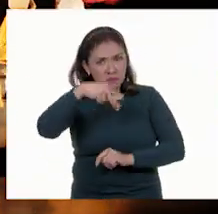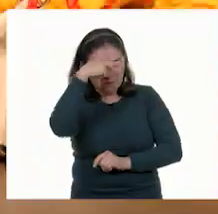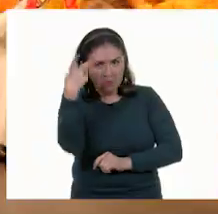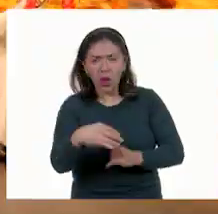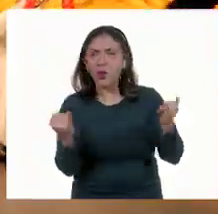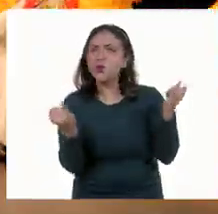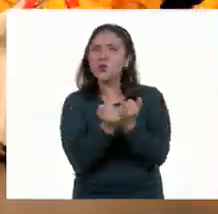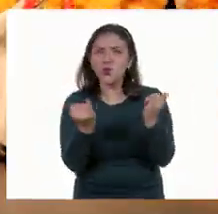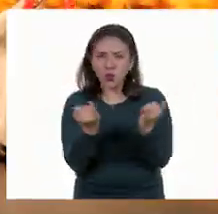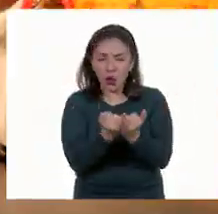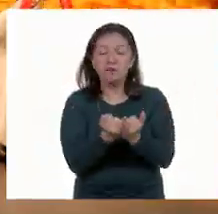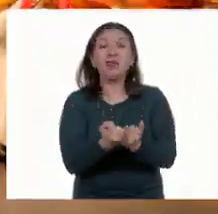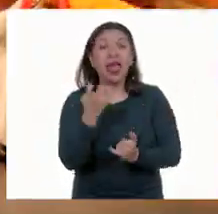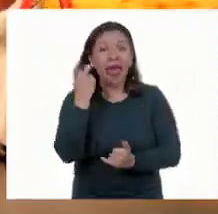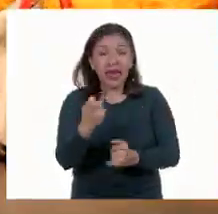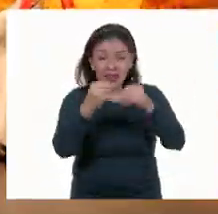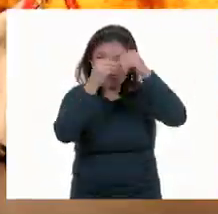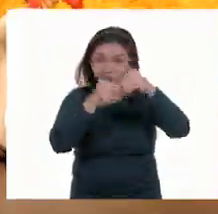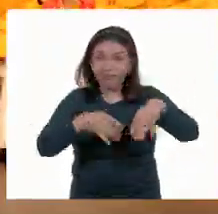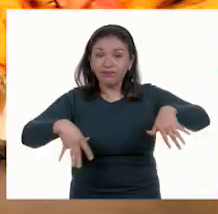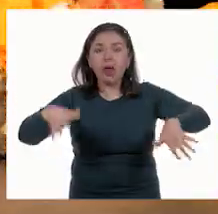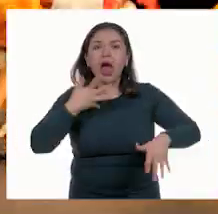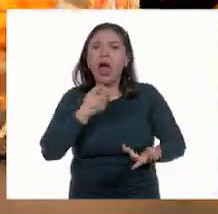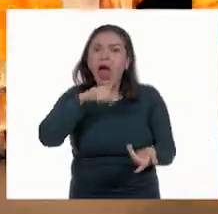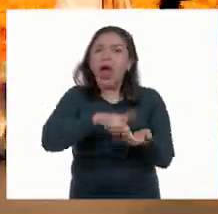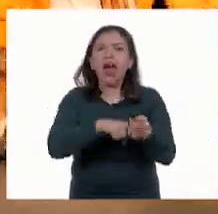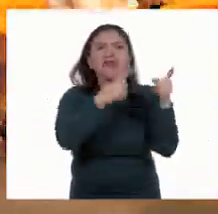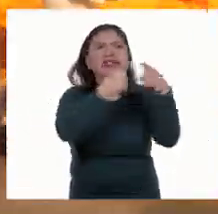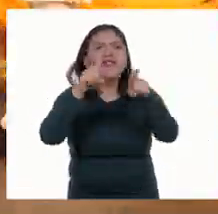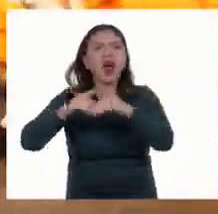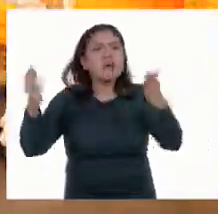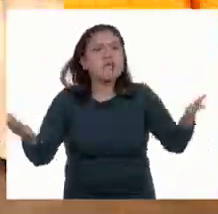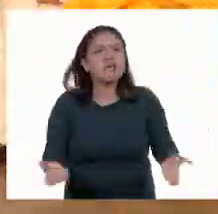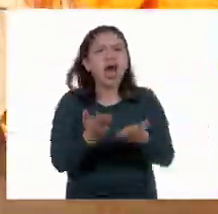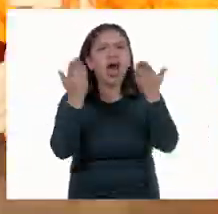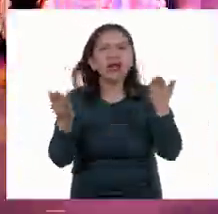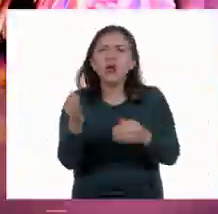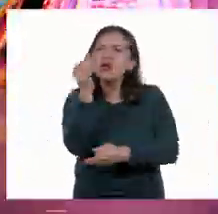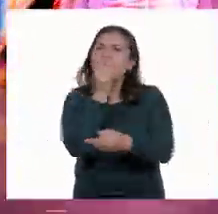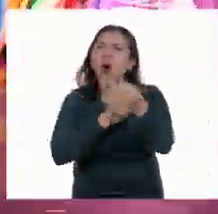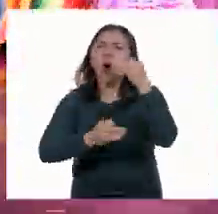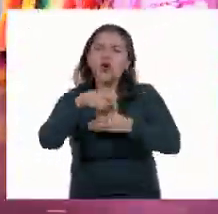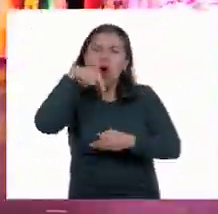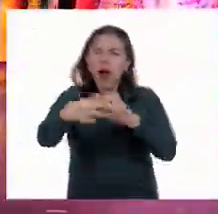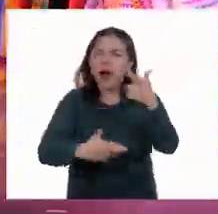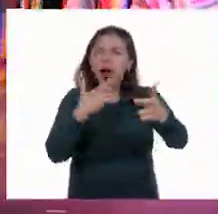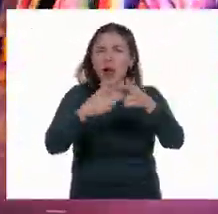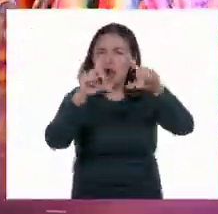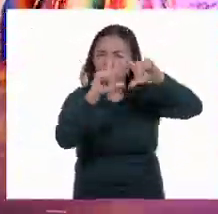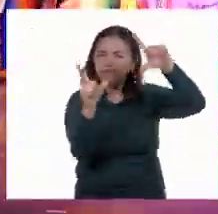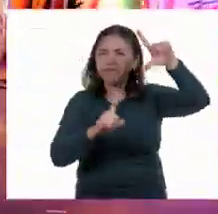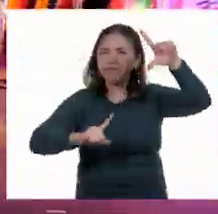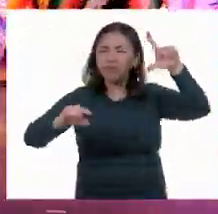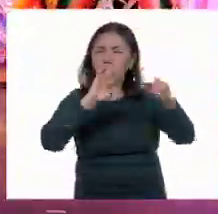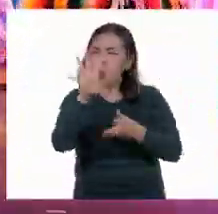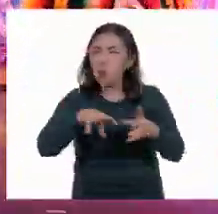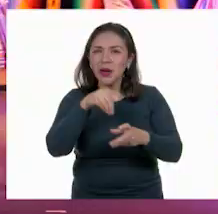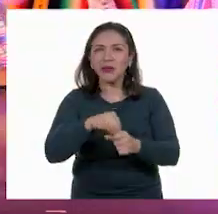México. Su espectáculo abarca las manifestaciones dancísticas de todas las regiones del país.